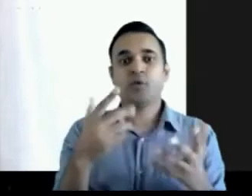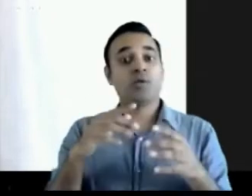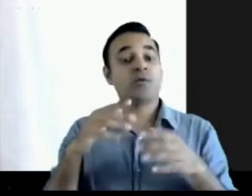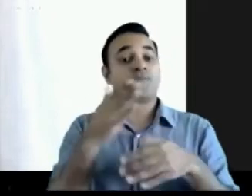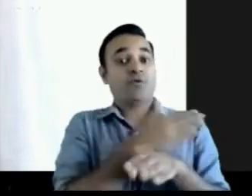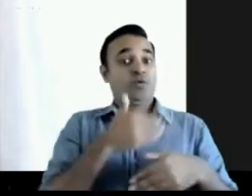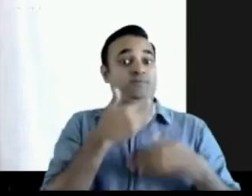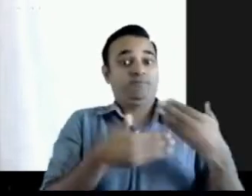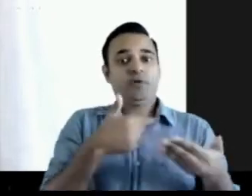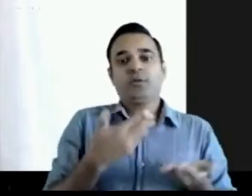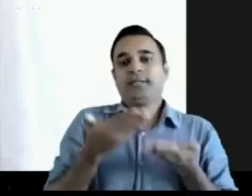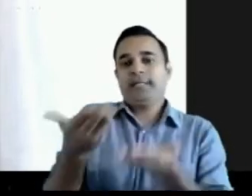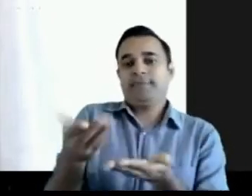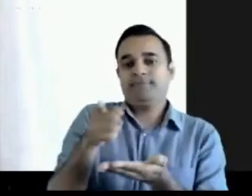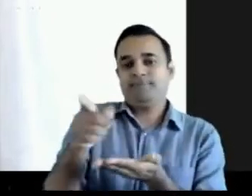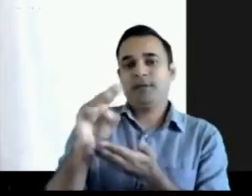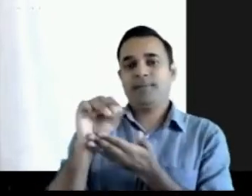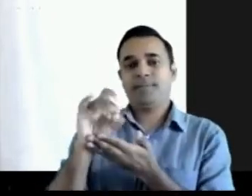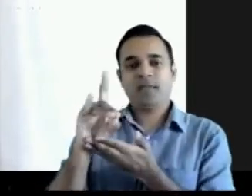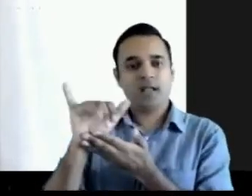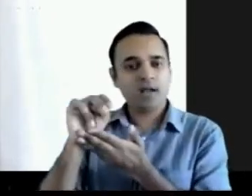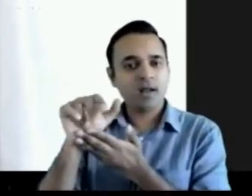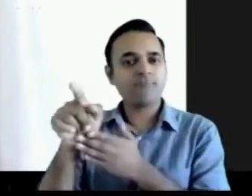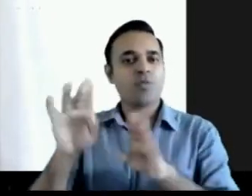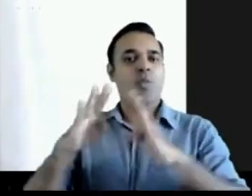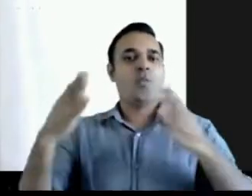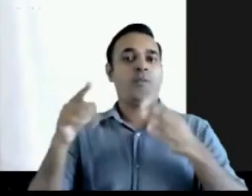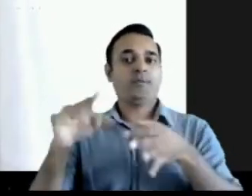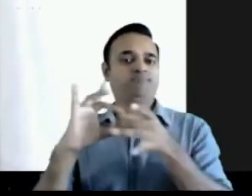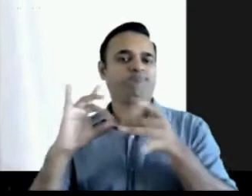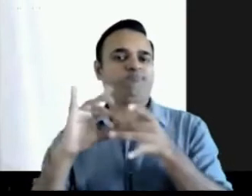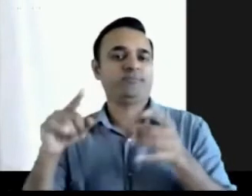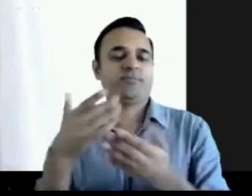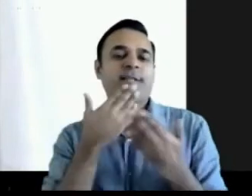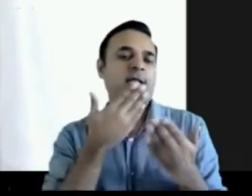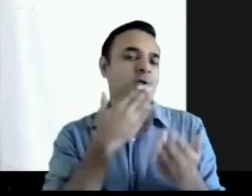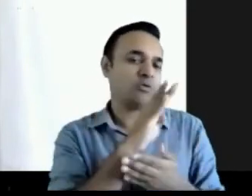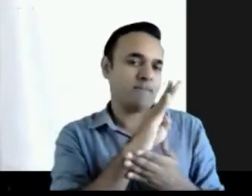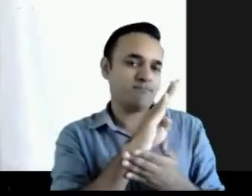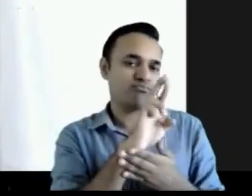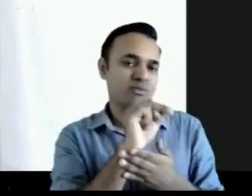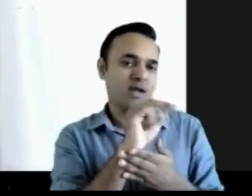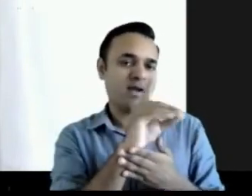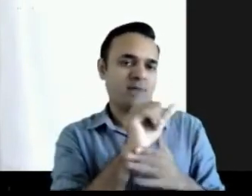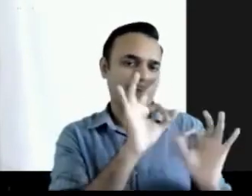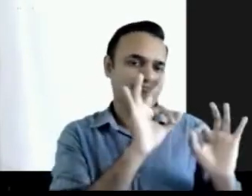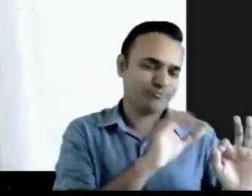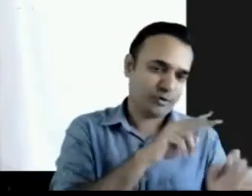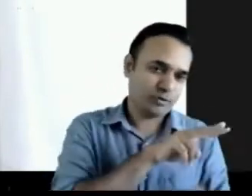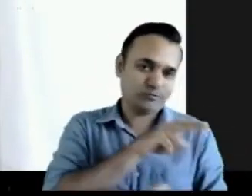then i'm going to switch to spanish now in in nombre de nuestra secretaria ejecutiva